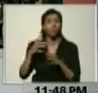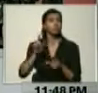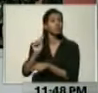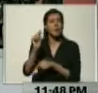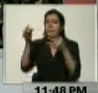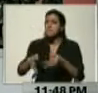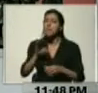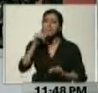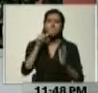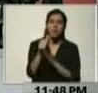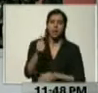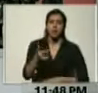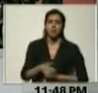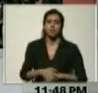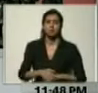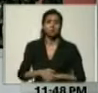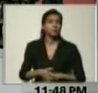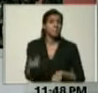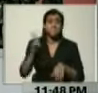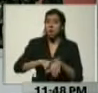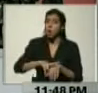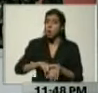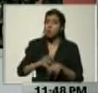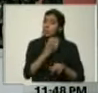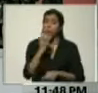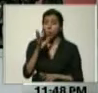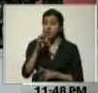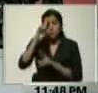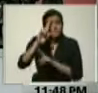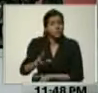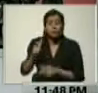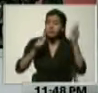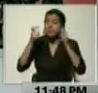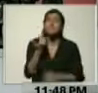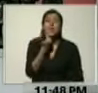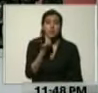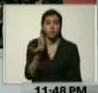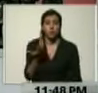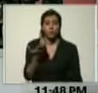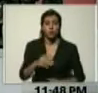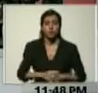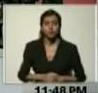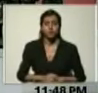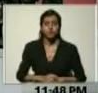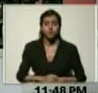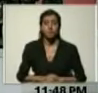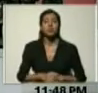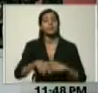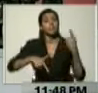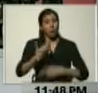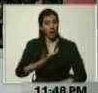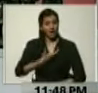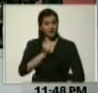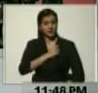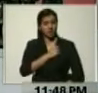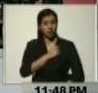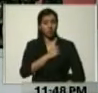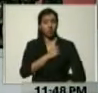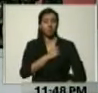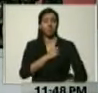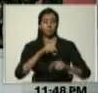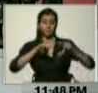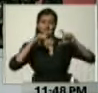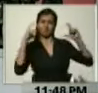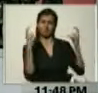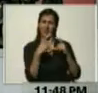respetuoso que se le da a un ser humano en su condición. A los días, intentando hacer una gracia, aparece el alcalde Chacao colocando su cara en la botella de